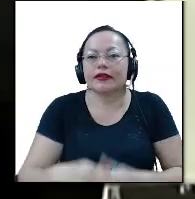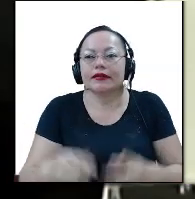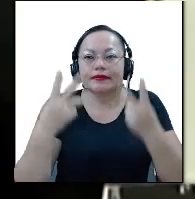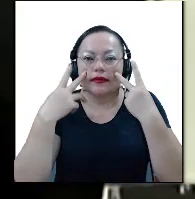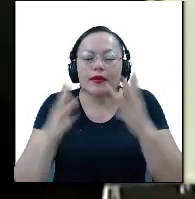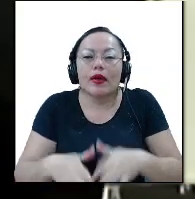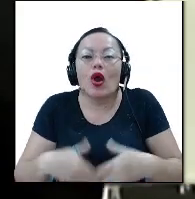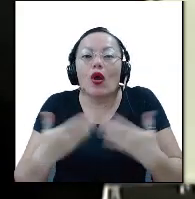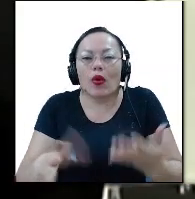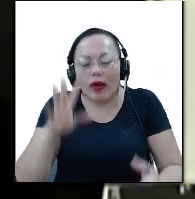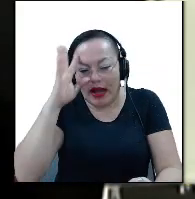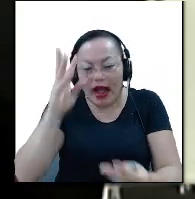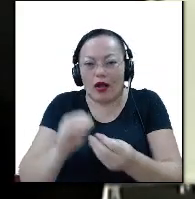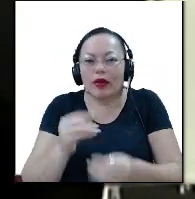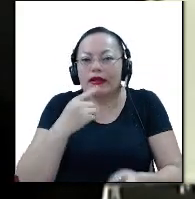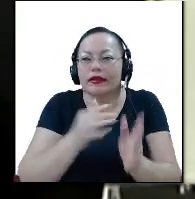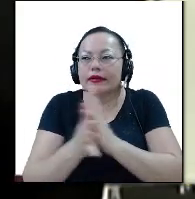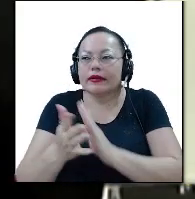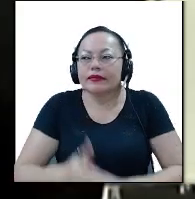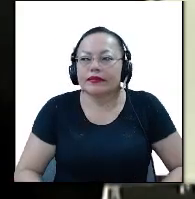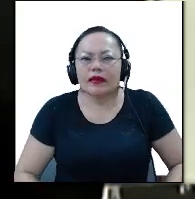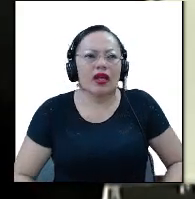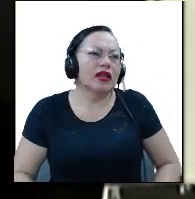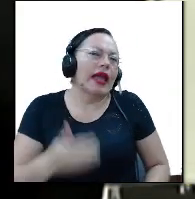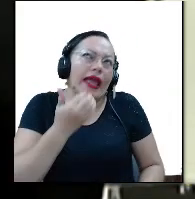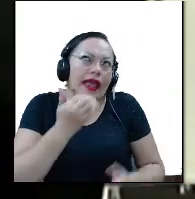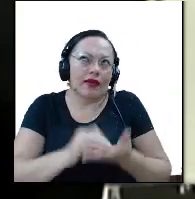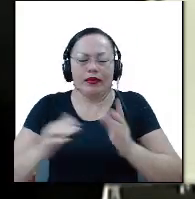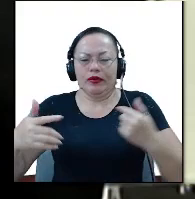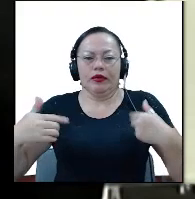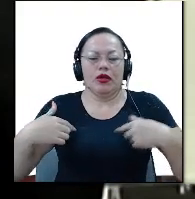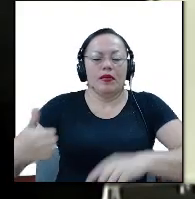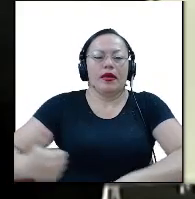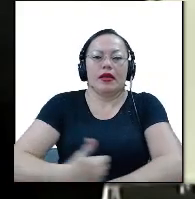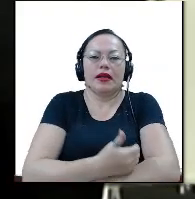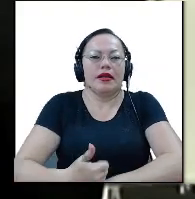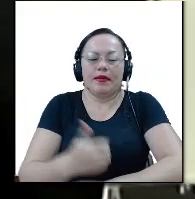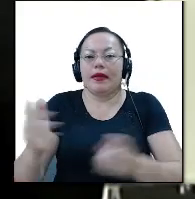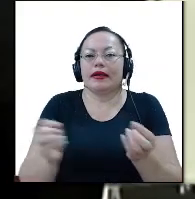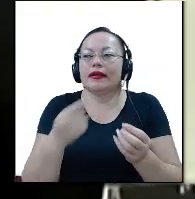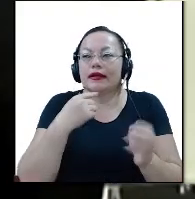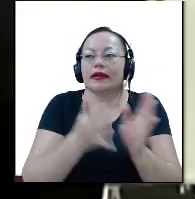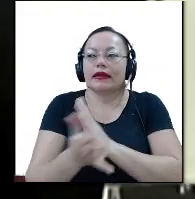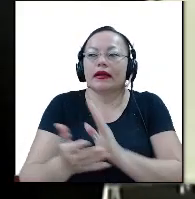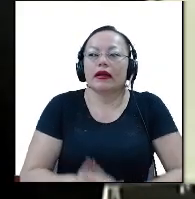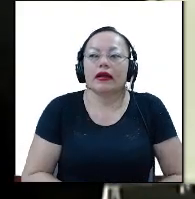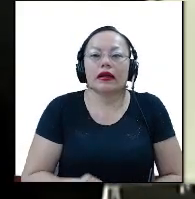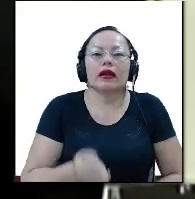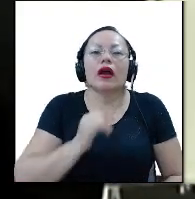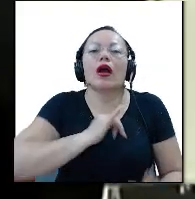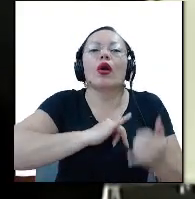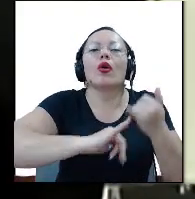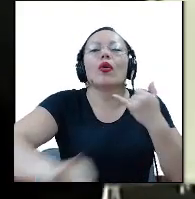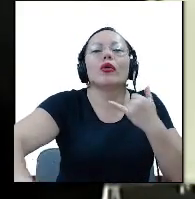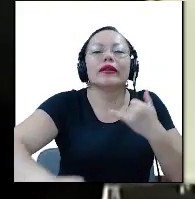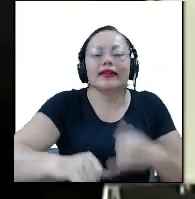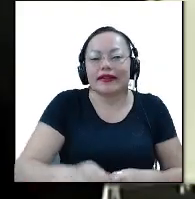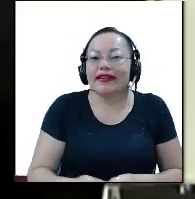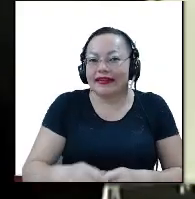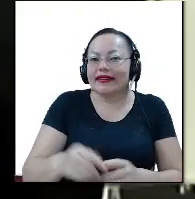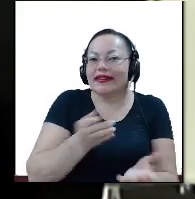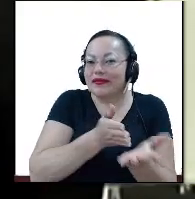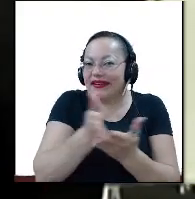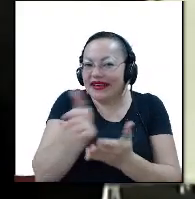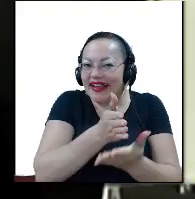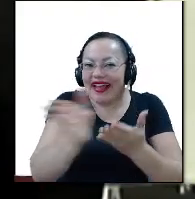qué acuerdo puede llegar. Si usted dice, no, es que lo mío es un bar, por ejemplo. Un bar, los bares, es la última línea que dijo el presidente que